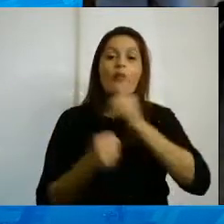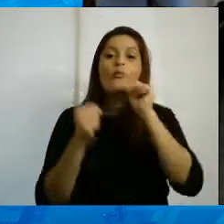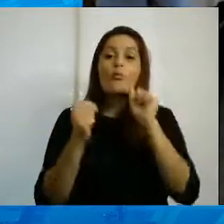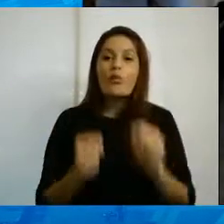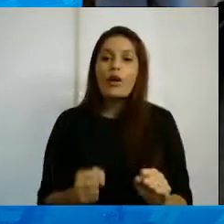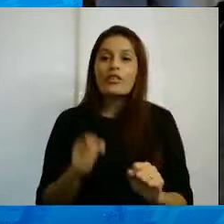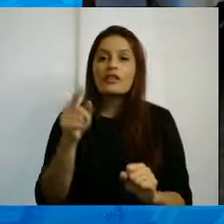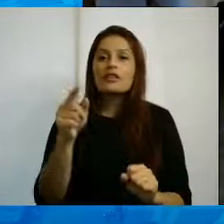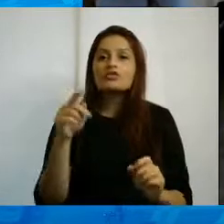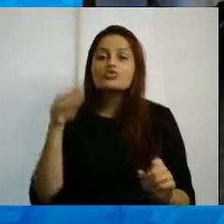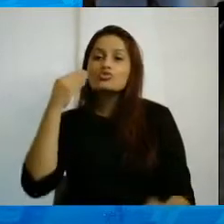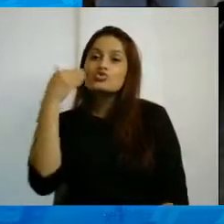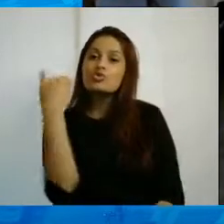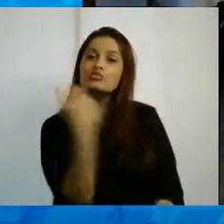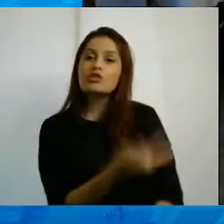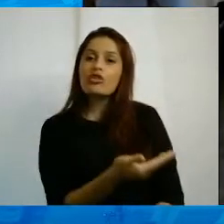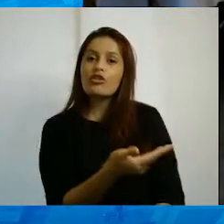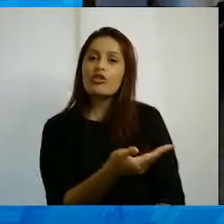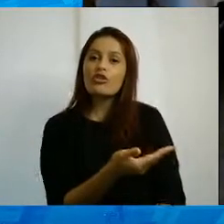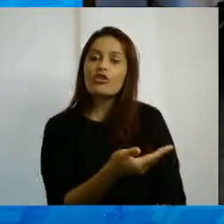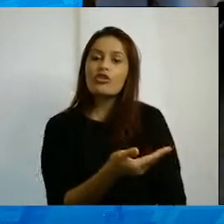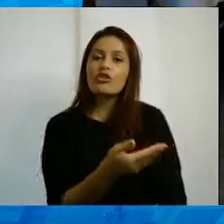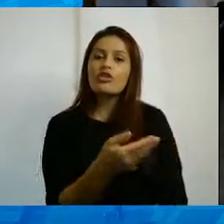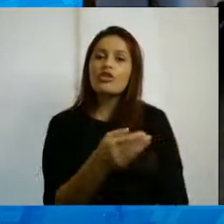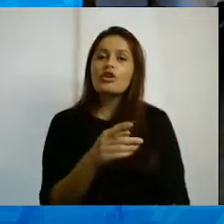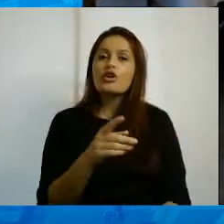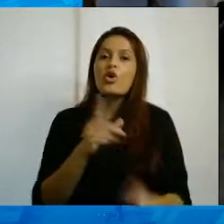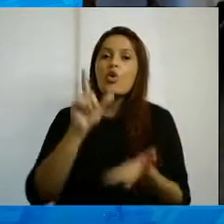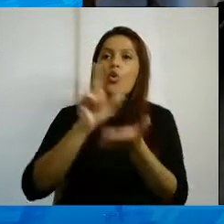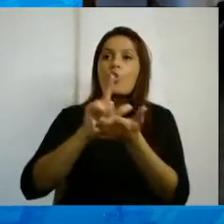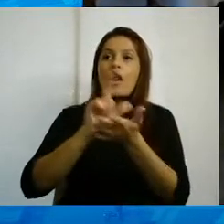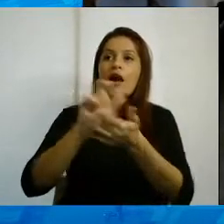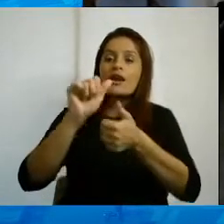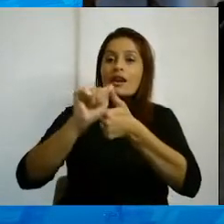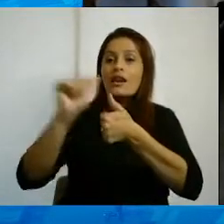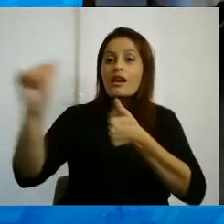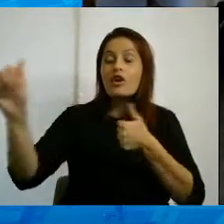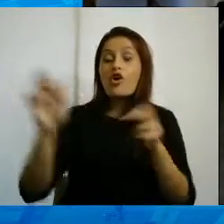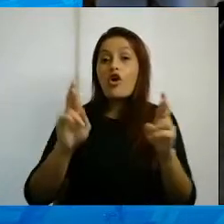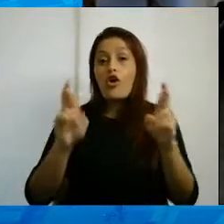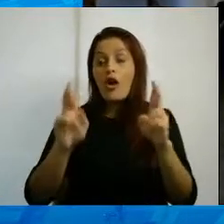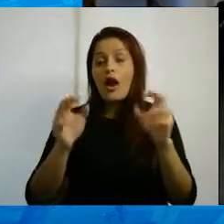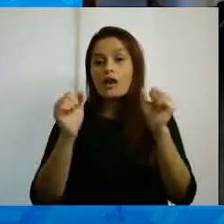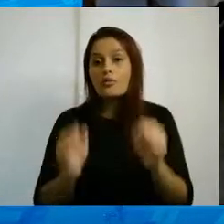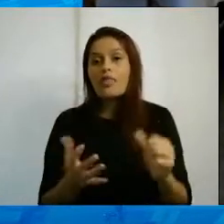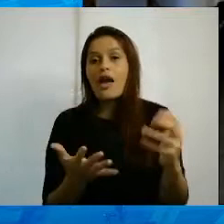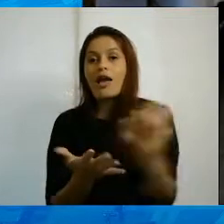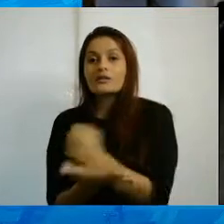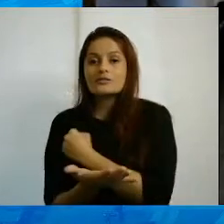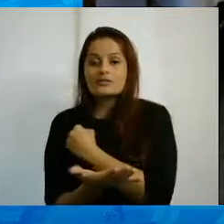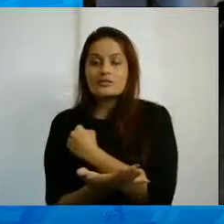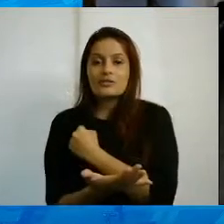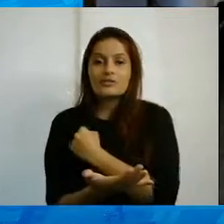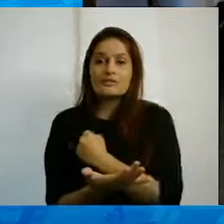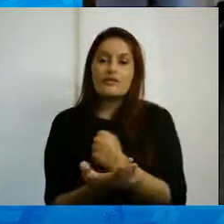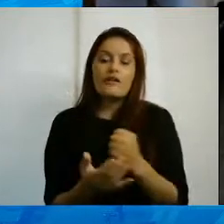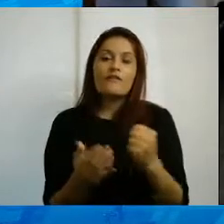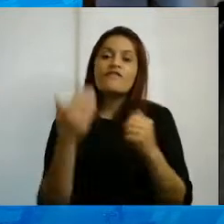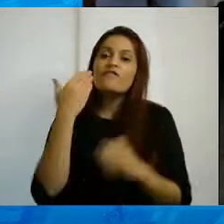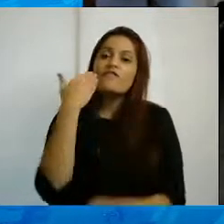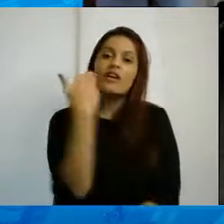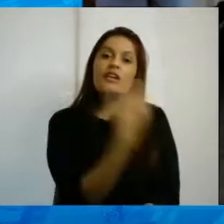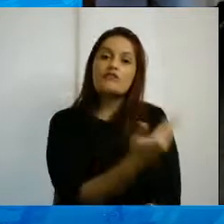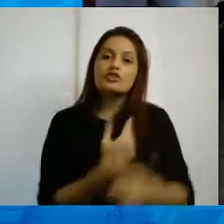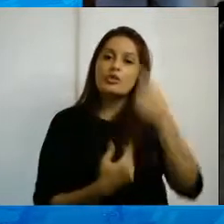subsanado con este subsidio de zonas aisladas que esperamos podamos tener ahí algún beneficio para